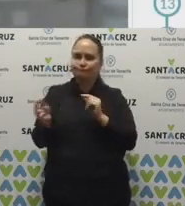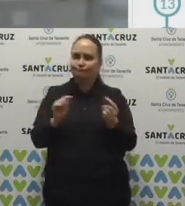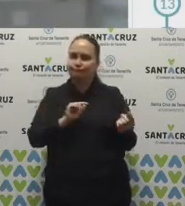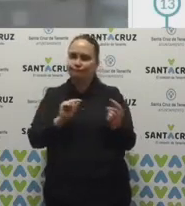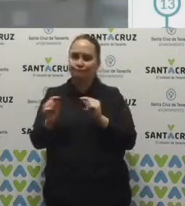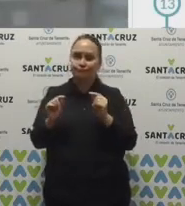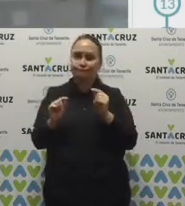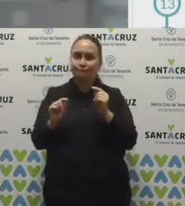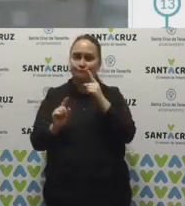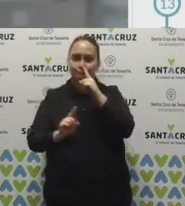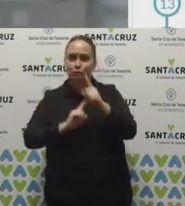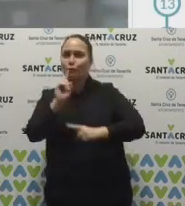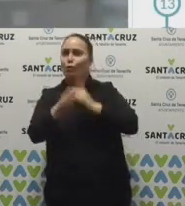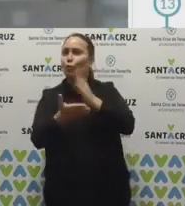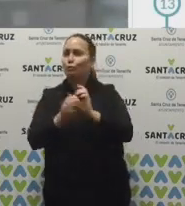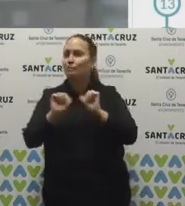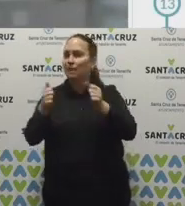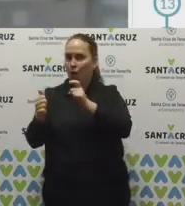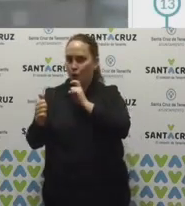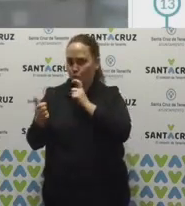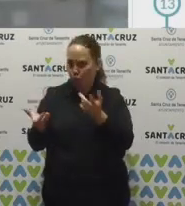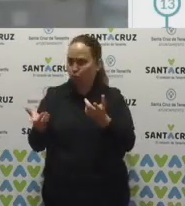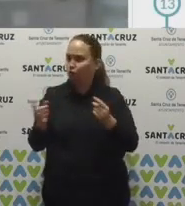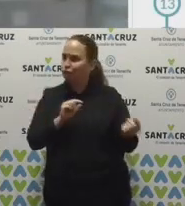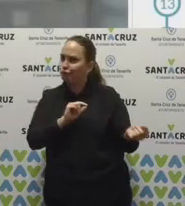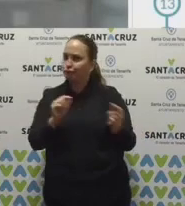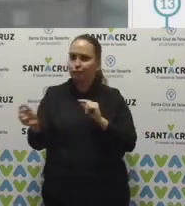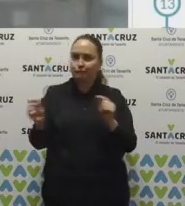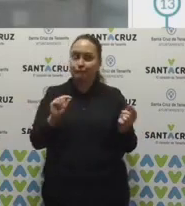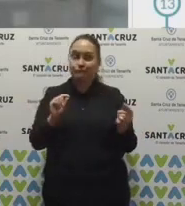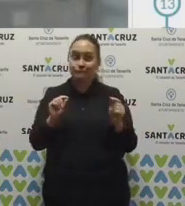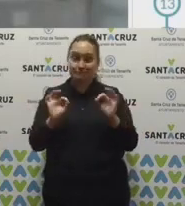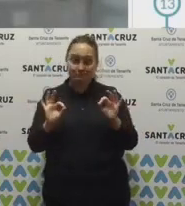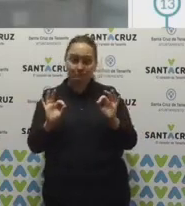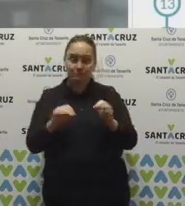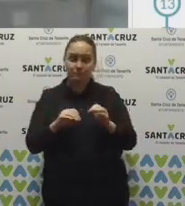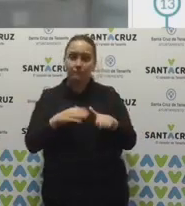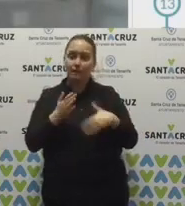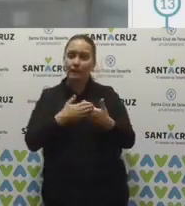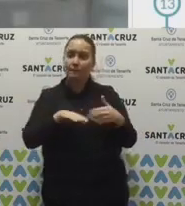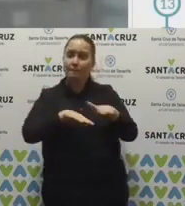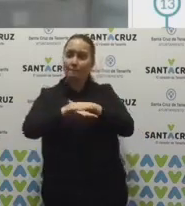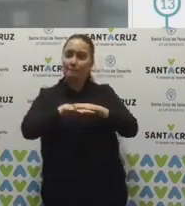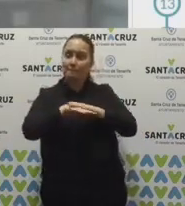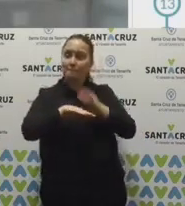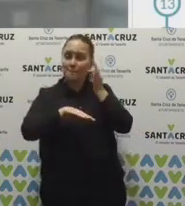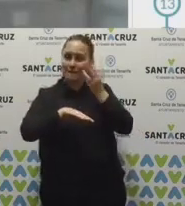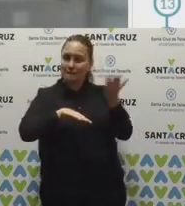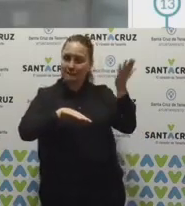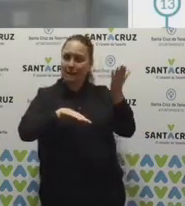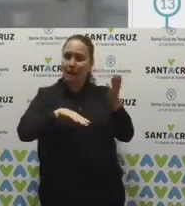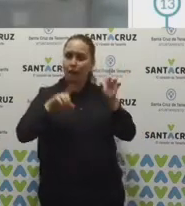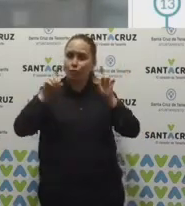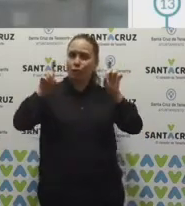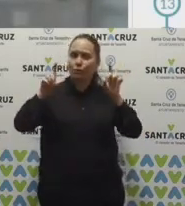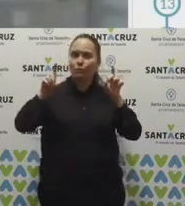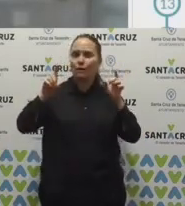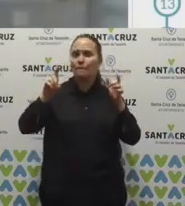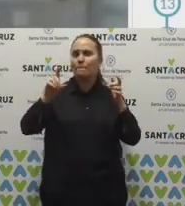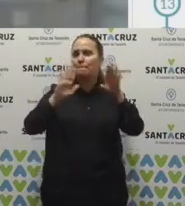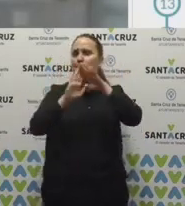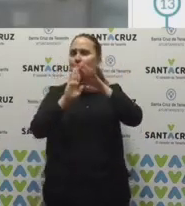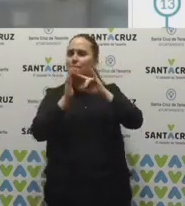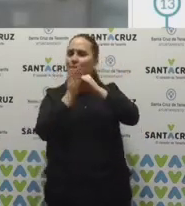próximo curso en este sentido la propia ministra de educación ha propuesto una medida controvertida para